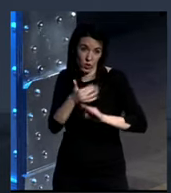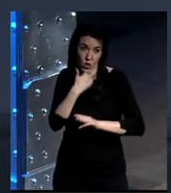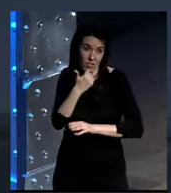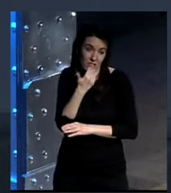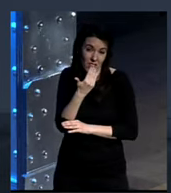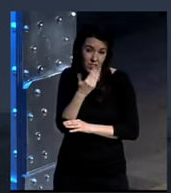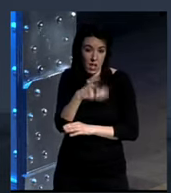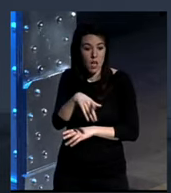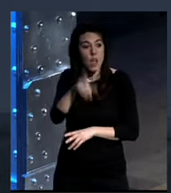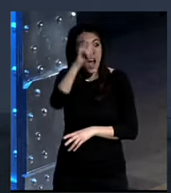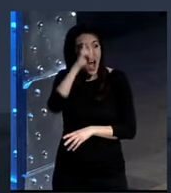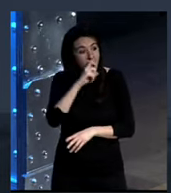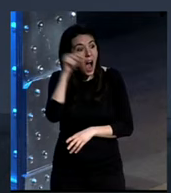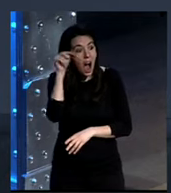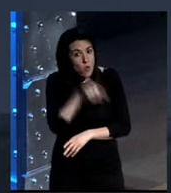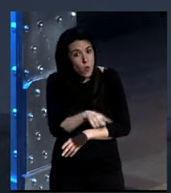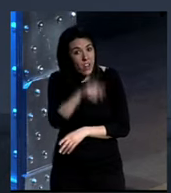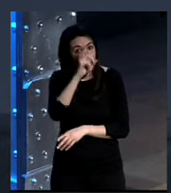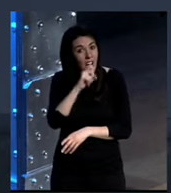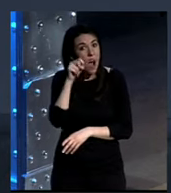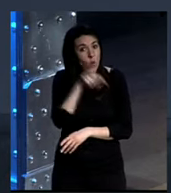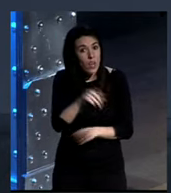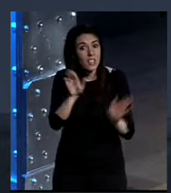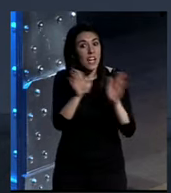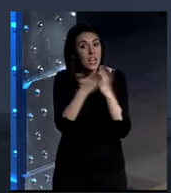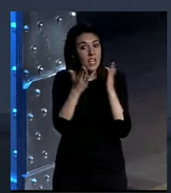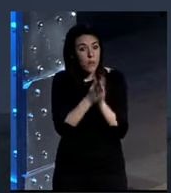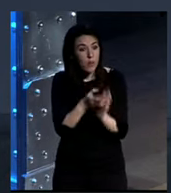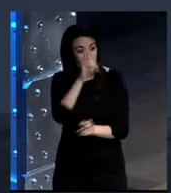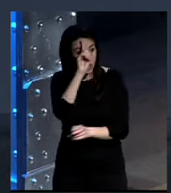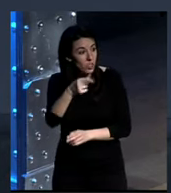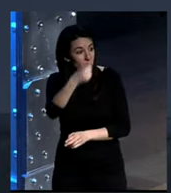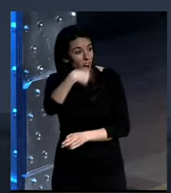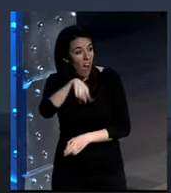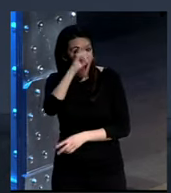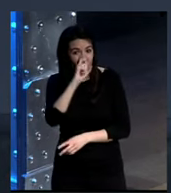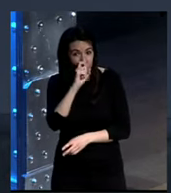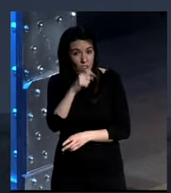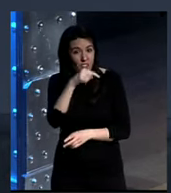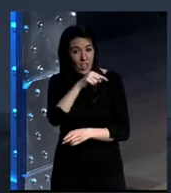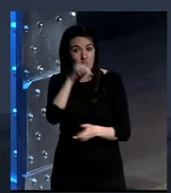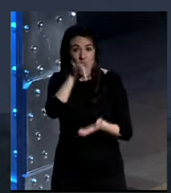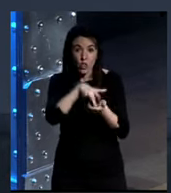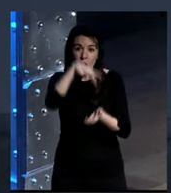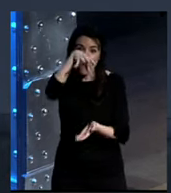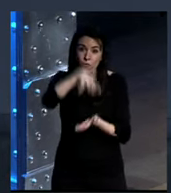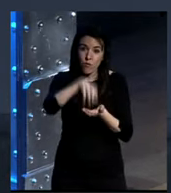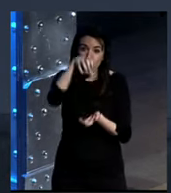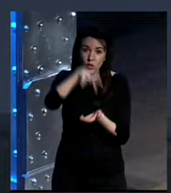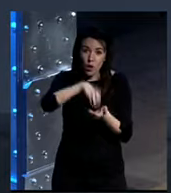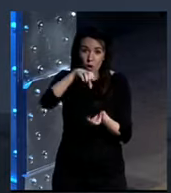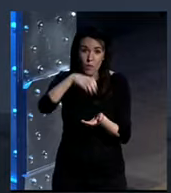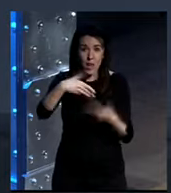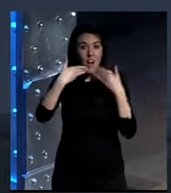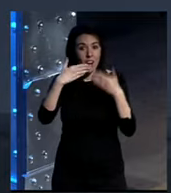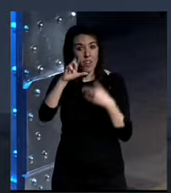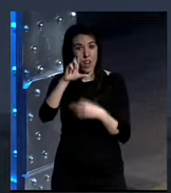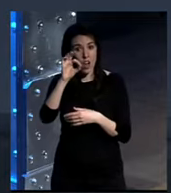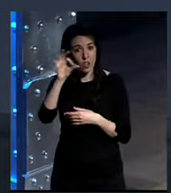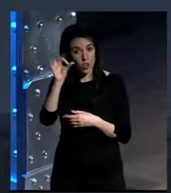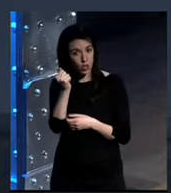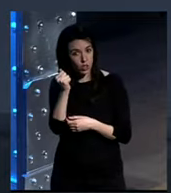prácticamente: acuérdate del libro. No sé si vosotros os acordáis cuando llevé fotocopia, que gracias a Rosa, que